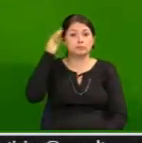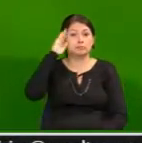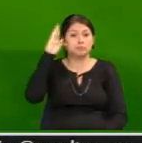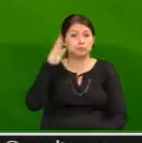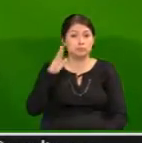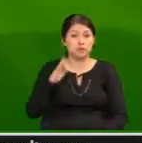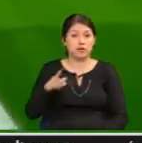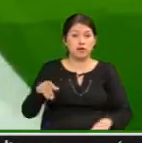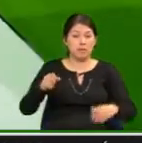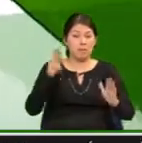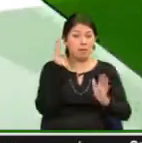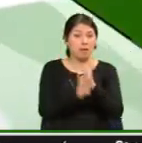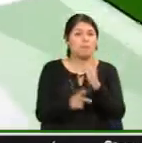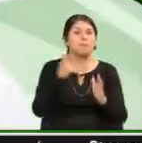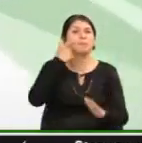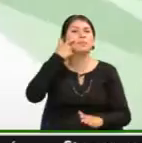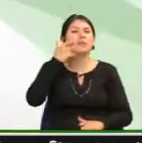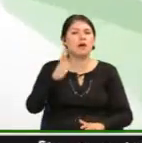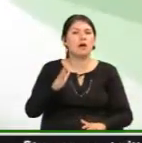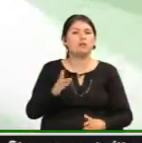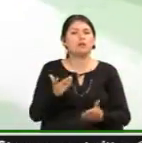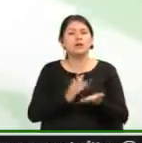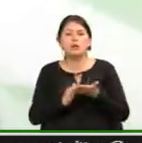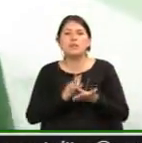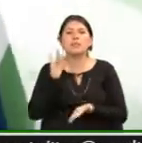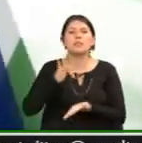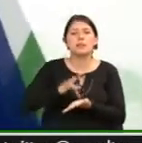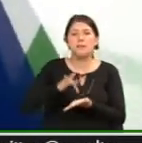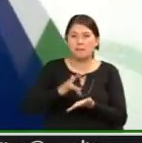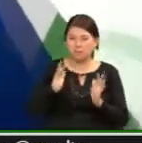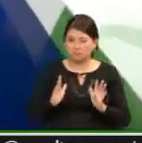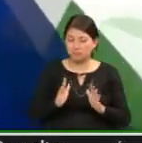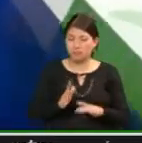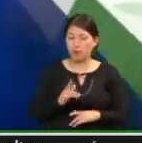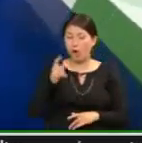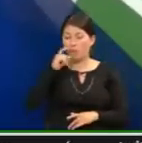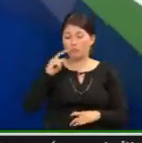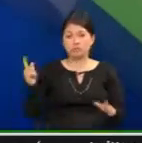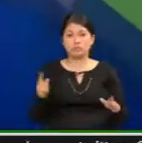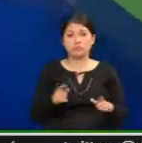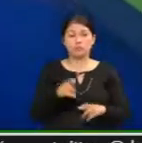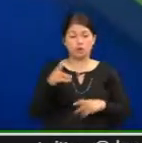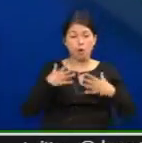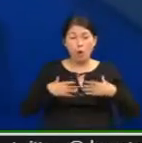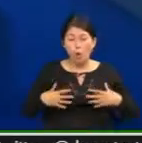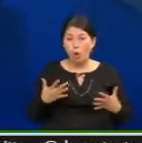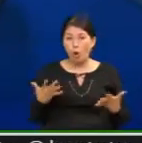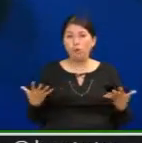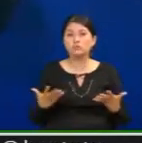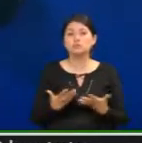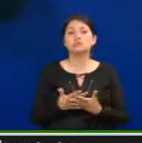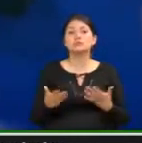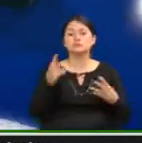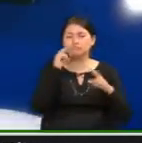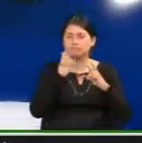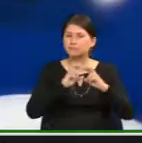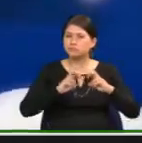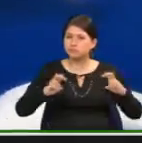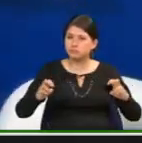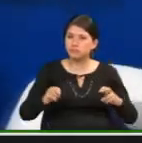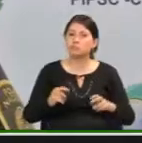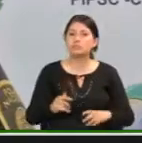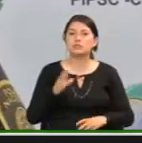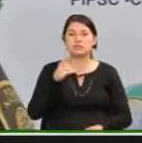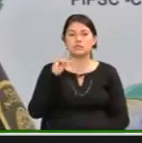los móviles del asesinato son por un presunto ajuste de cuentas. El asesino dejó varios de sus pertenencias que son material de investigación para